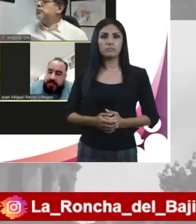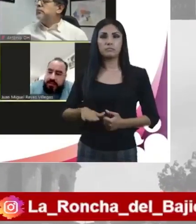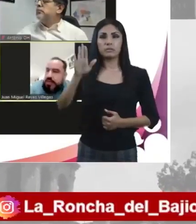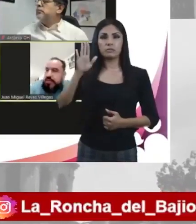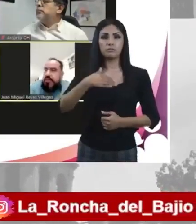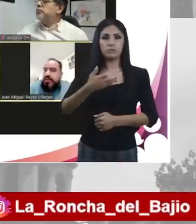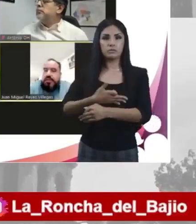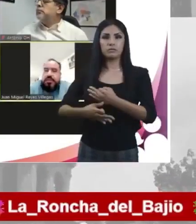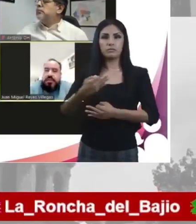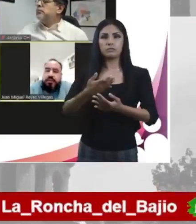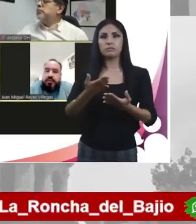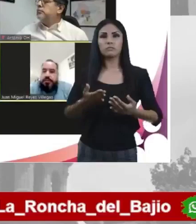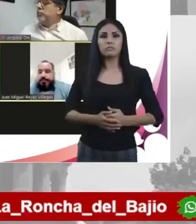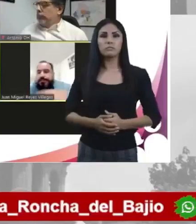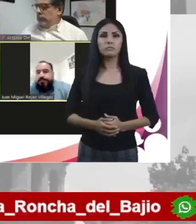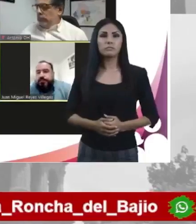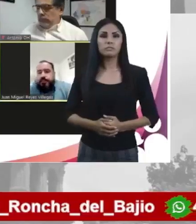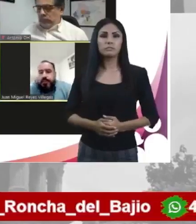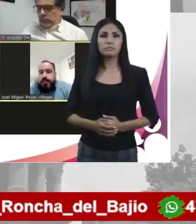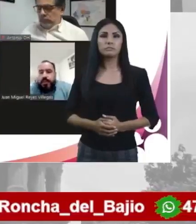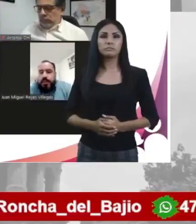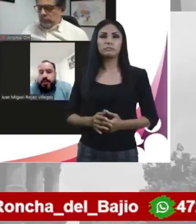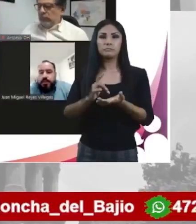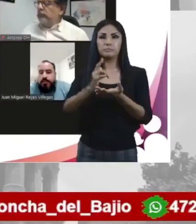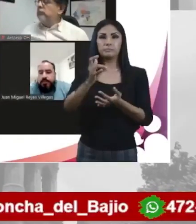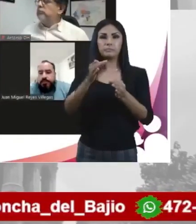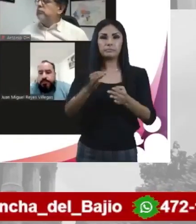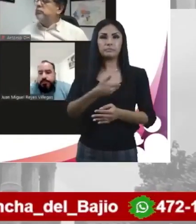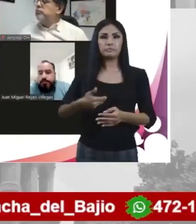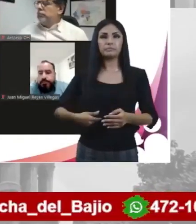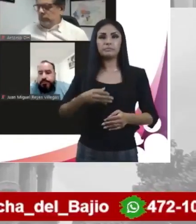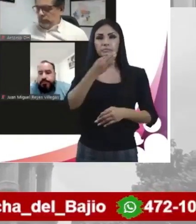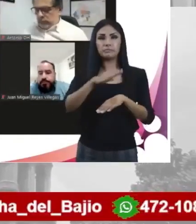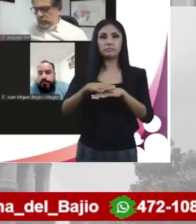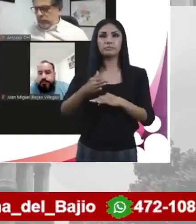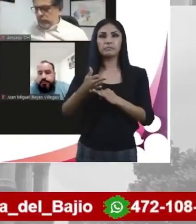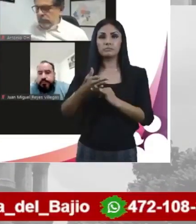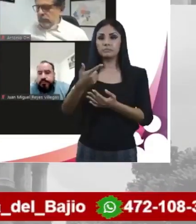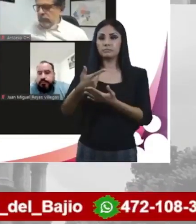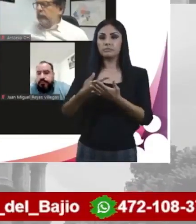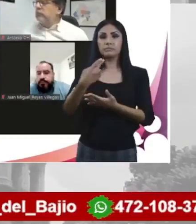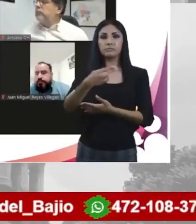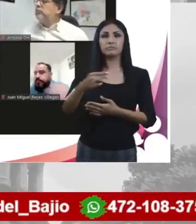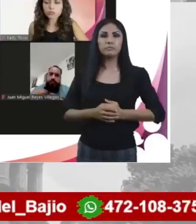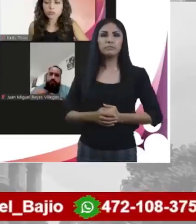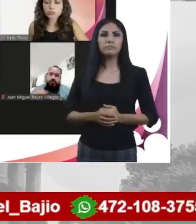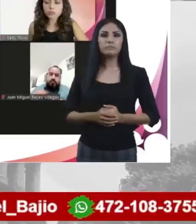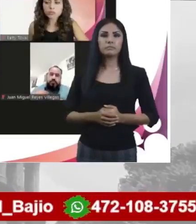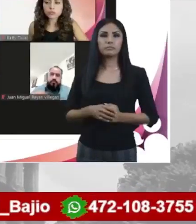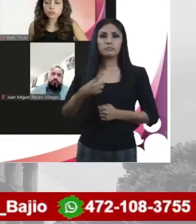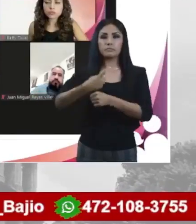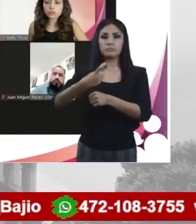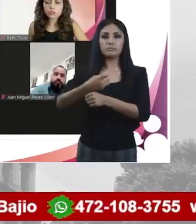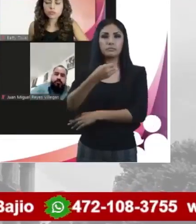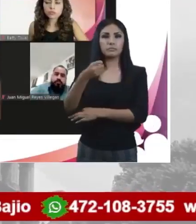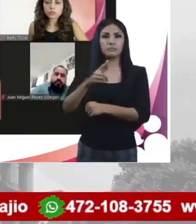recabar estas firmas y apoyos de la ciudadanía Y si usted mej prefiere ser Eh Pues contender por alguna